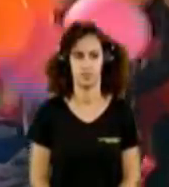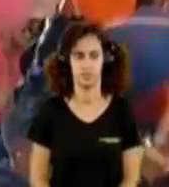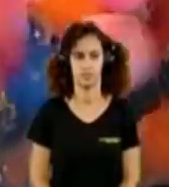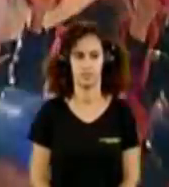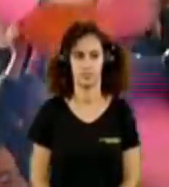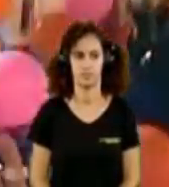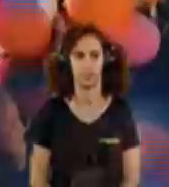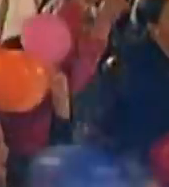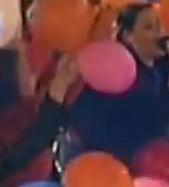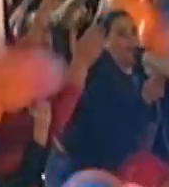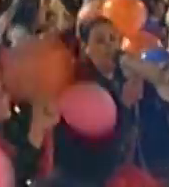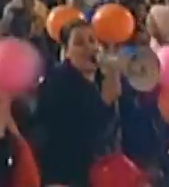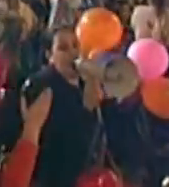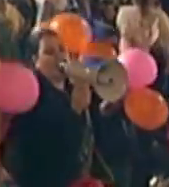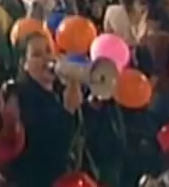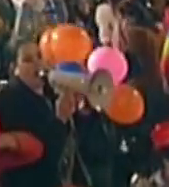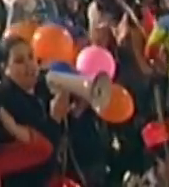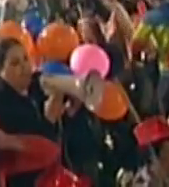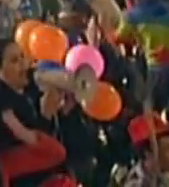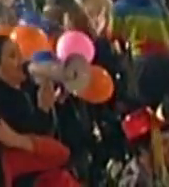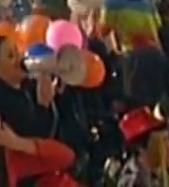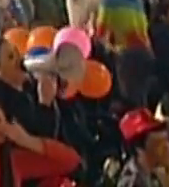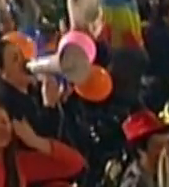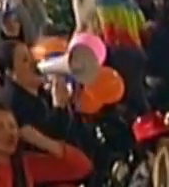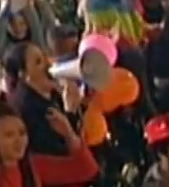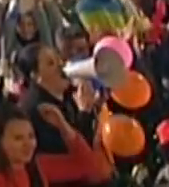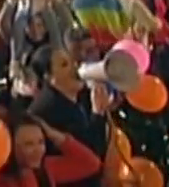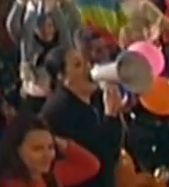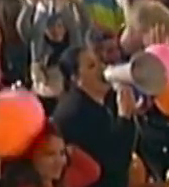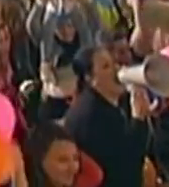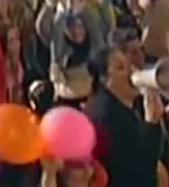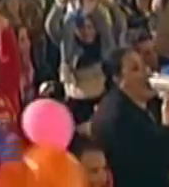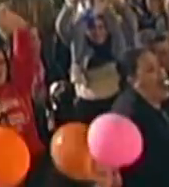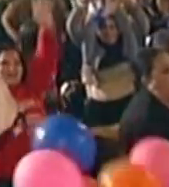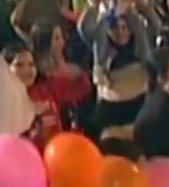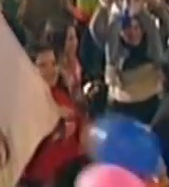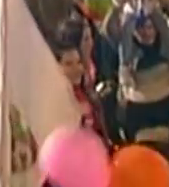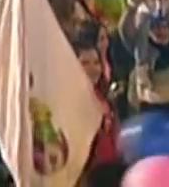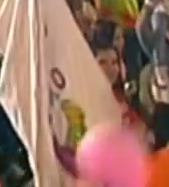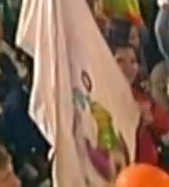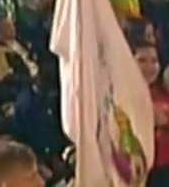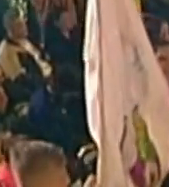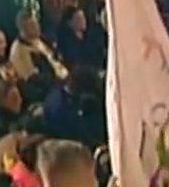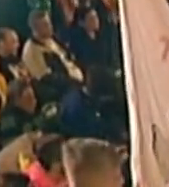volvemos a buscar un buen puñito de anuncios que los han elegido mis compañeras del departamento comercial